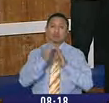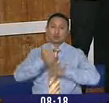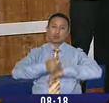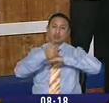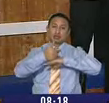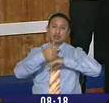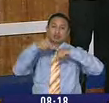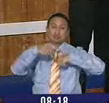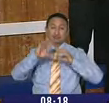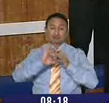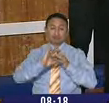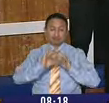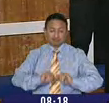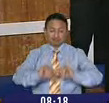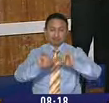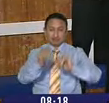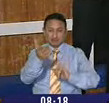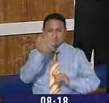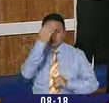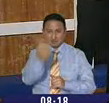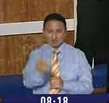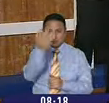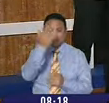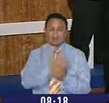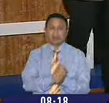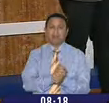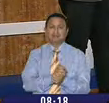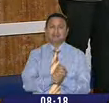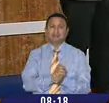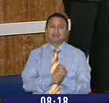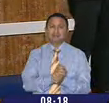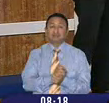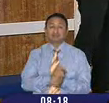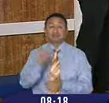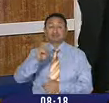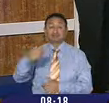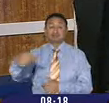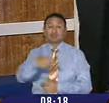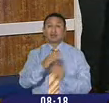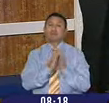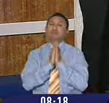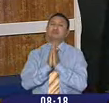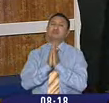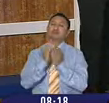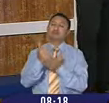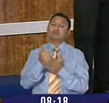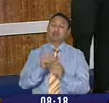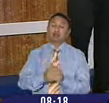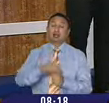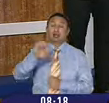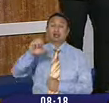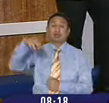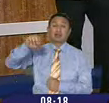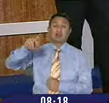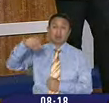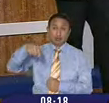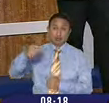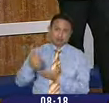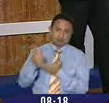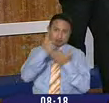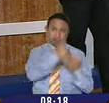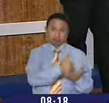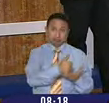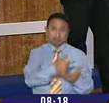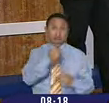autoridades. Es la información, compañeros, seguimos con ustedes. Buenos días. Vías que a gritos necesitan el auxilio por parte de obras públicas. Así es. Bueno, hay que